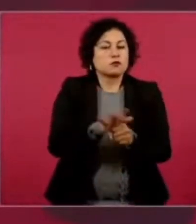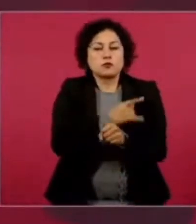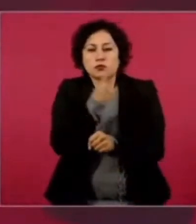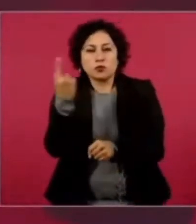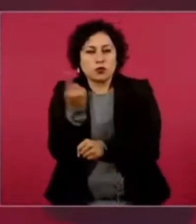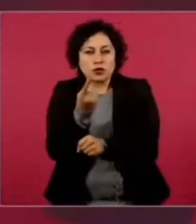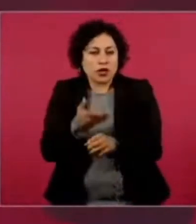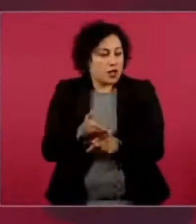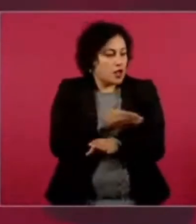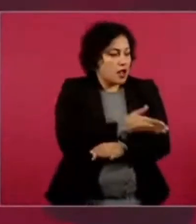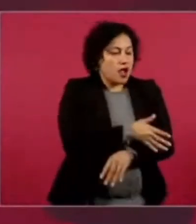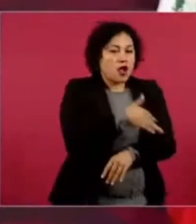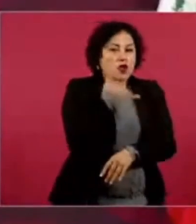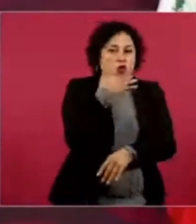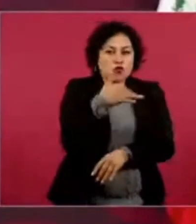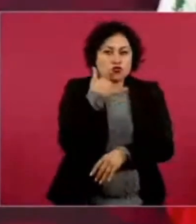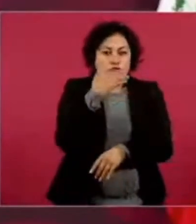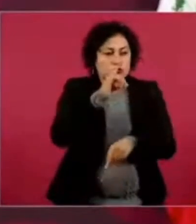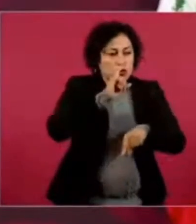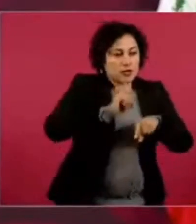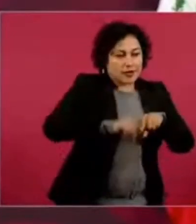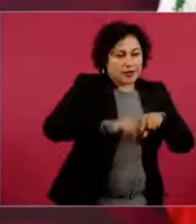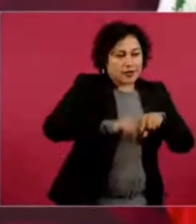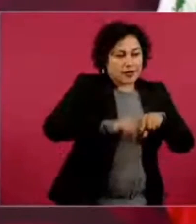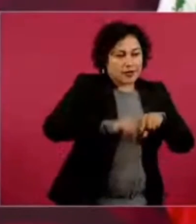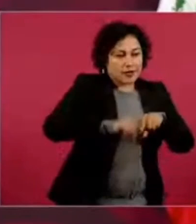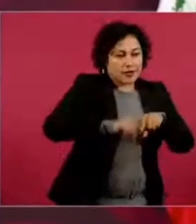si no hay chantajes,